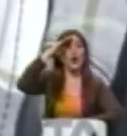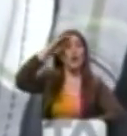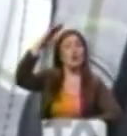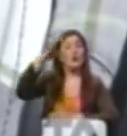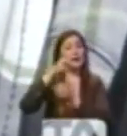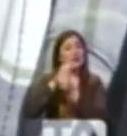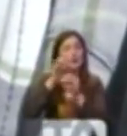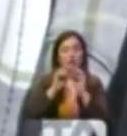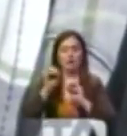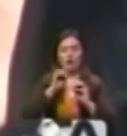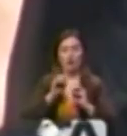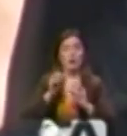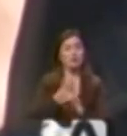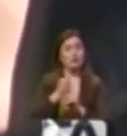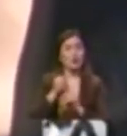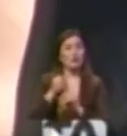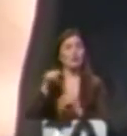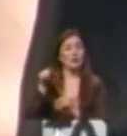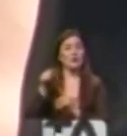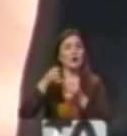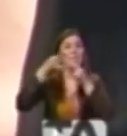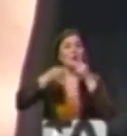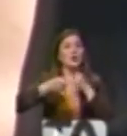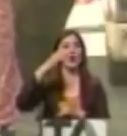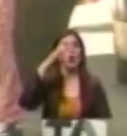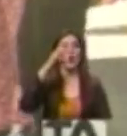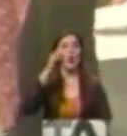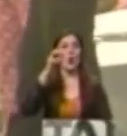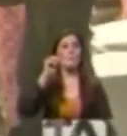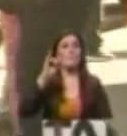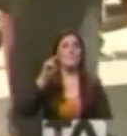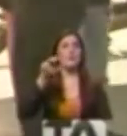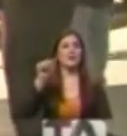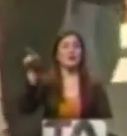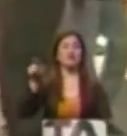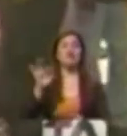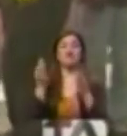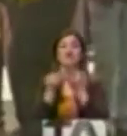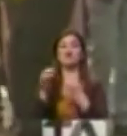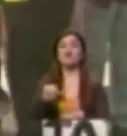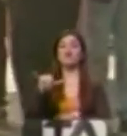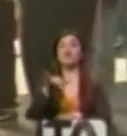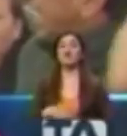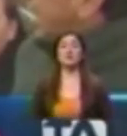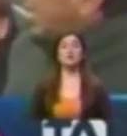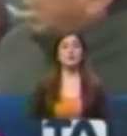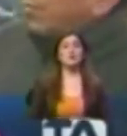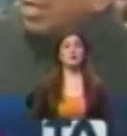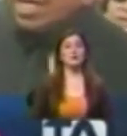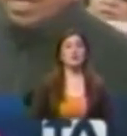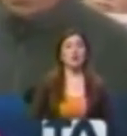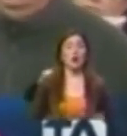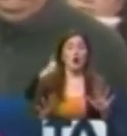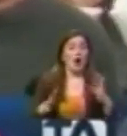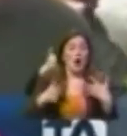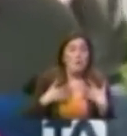que realizó el informe de la agresión tiene el apellido Comina, igual que el de los agresores. Hago directamente